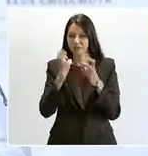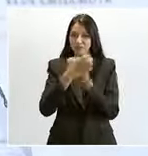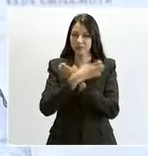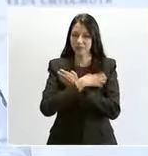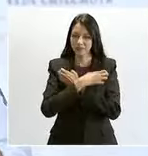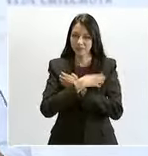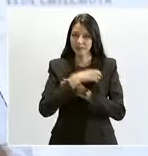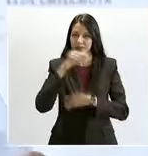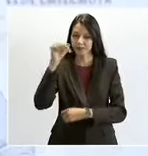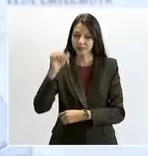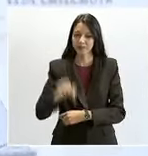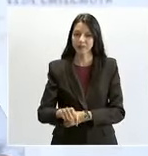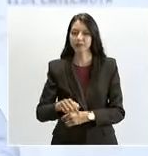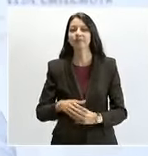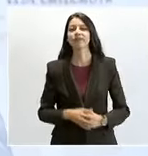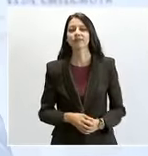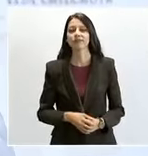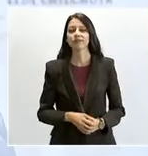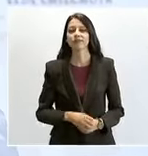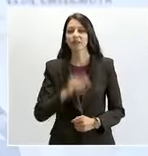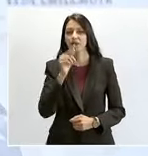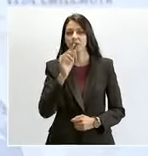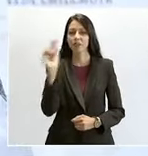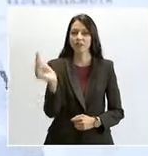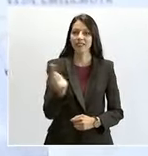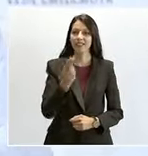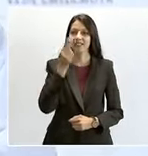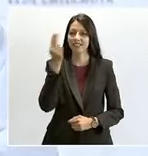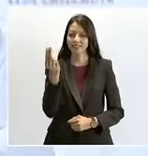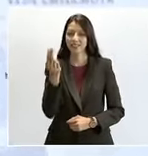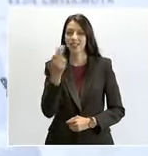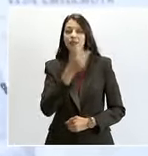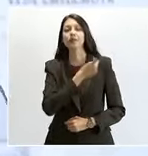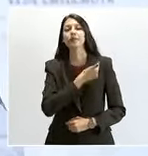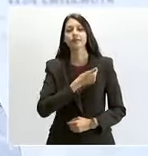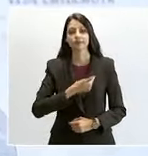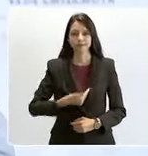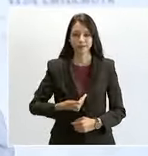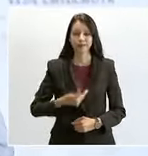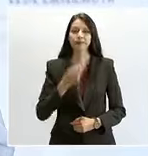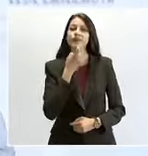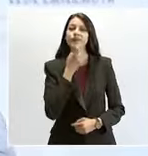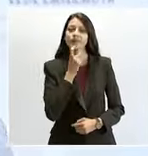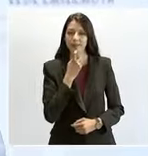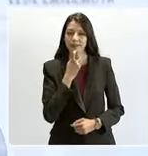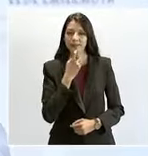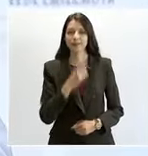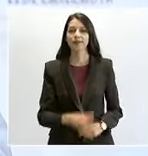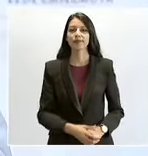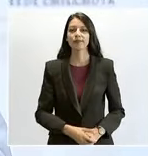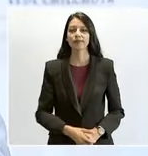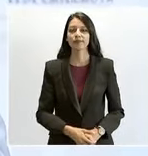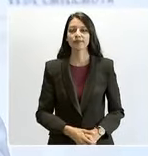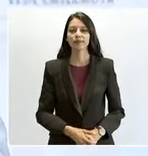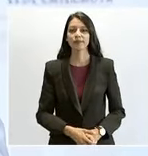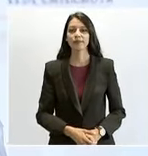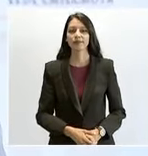de esta universidad presidente Andrés Manuel López Obrador